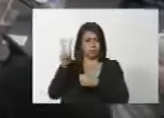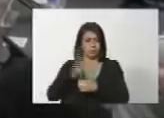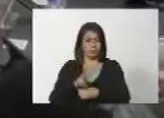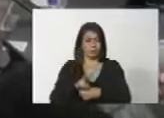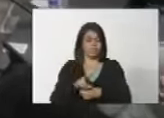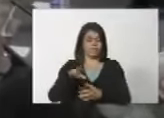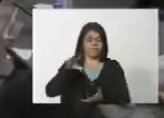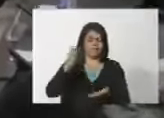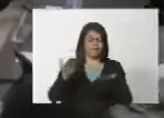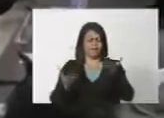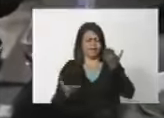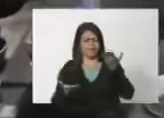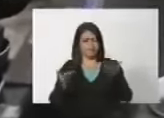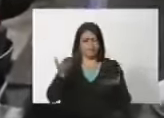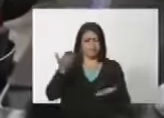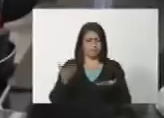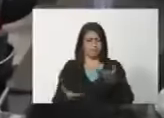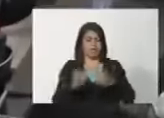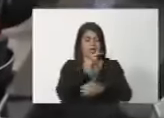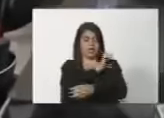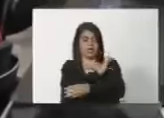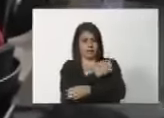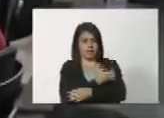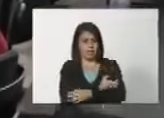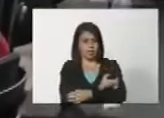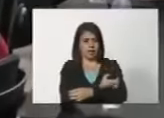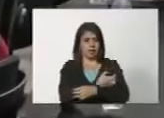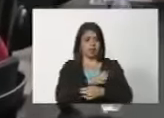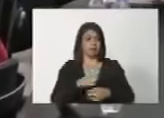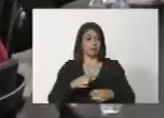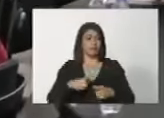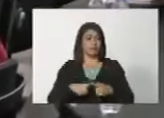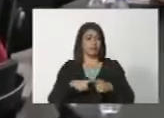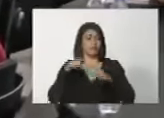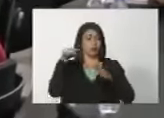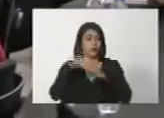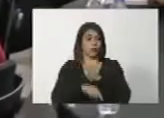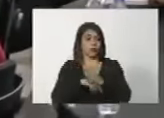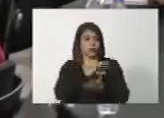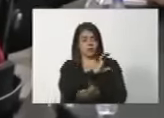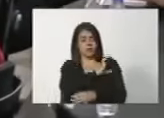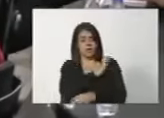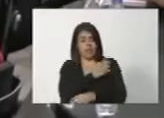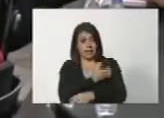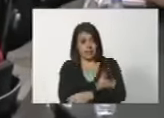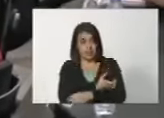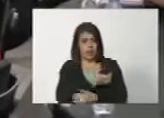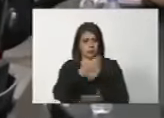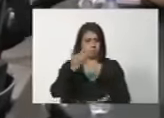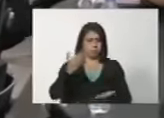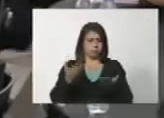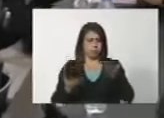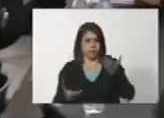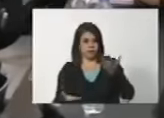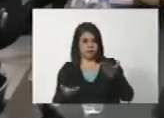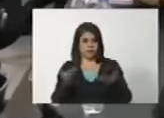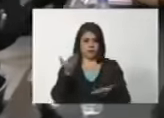la inestabilidad del mercado energético, una profunda inestabilidad que es capaz